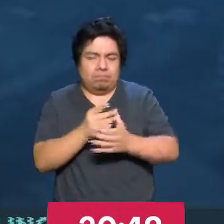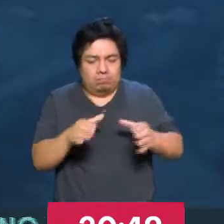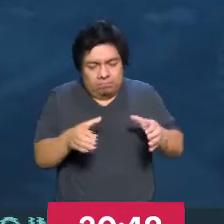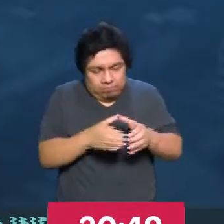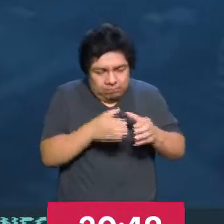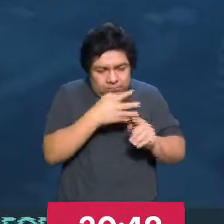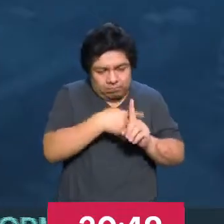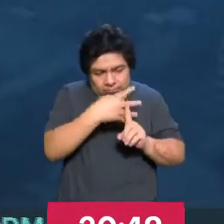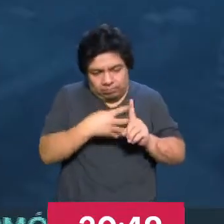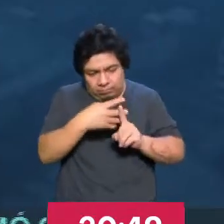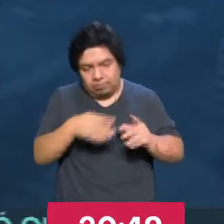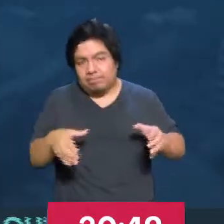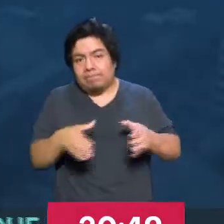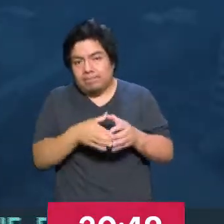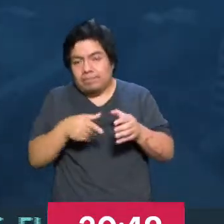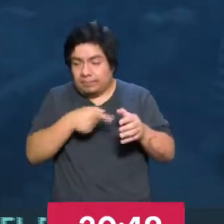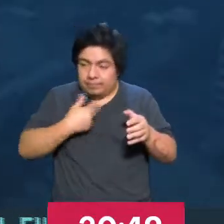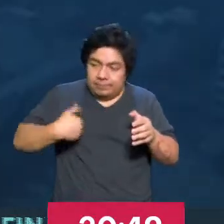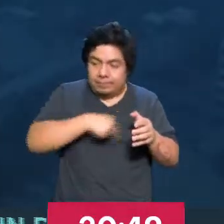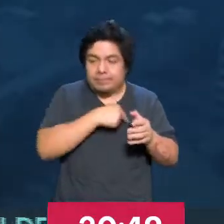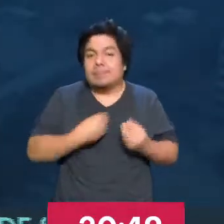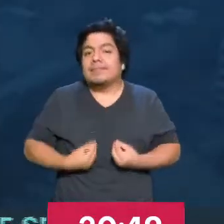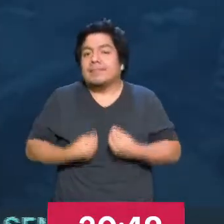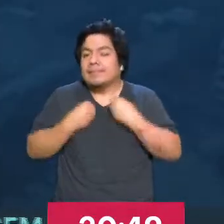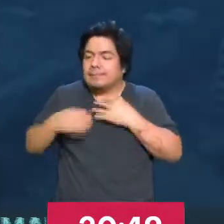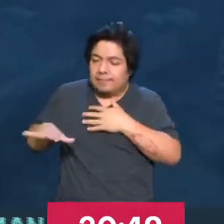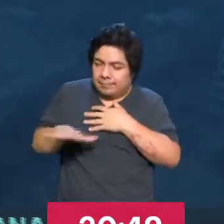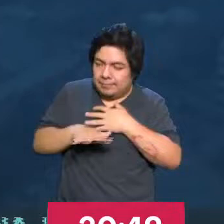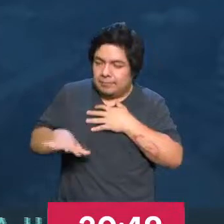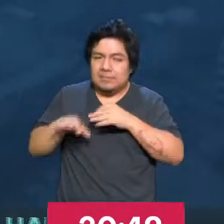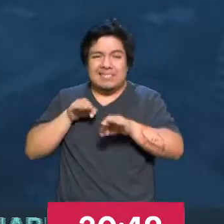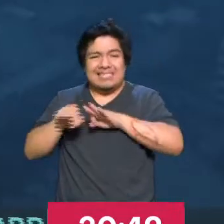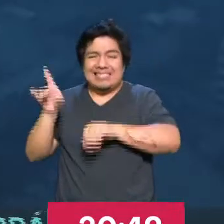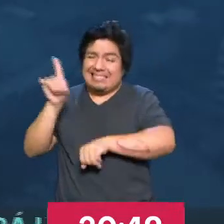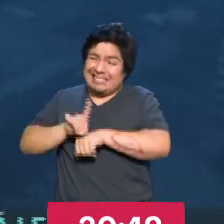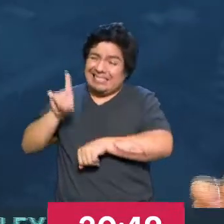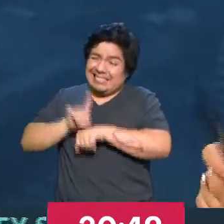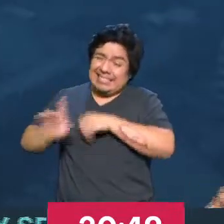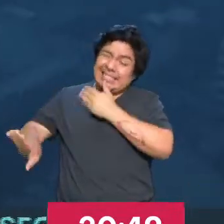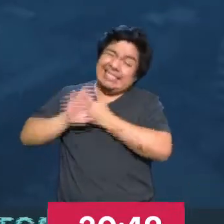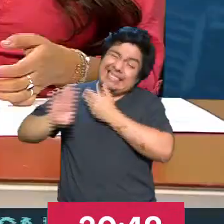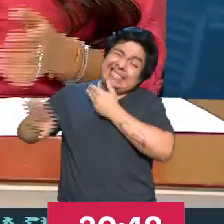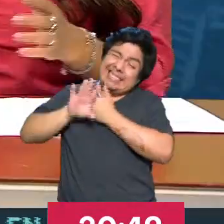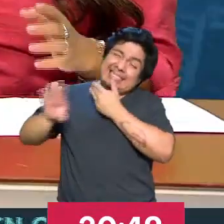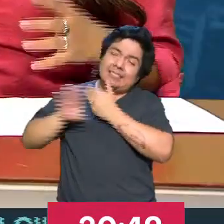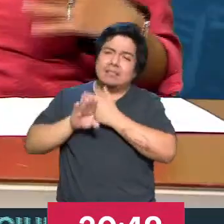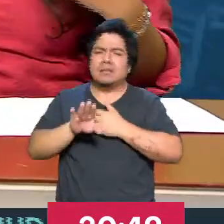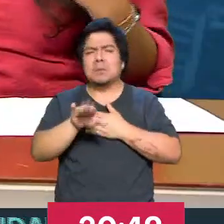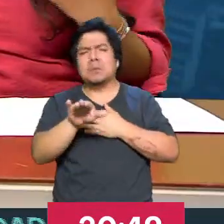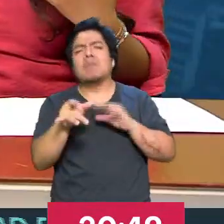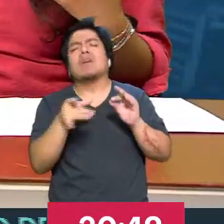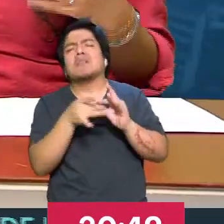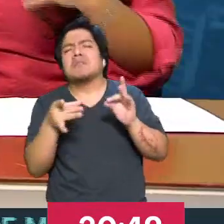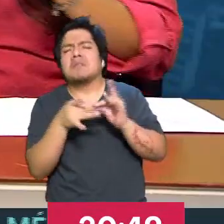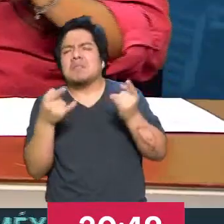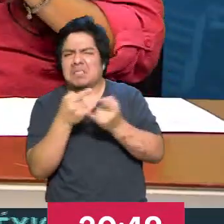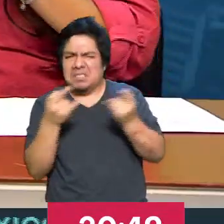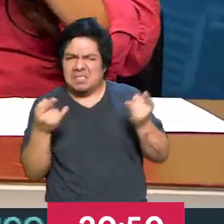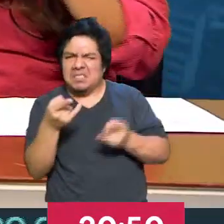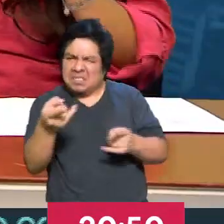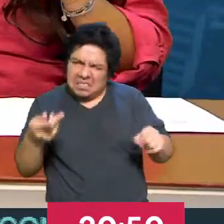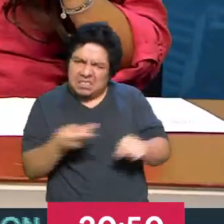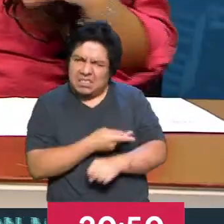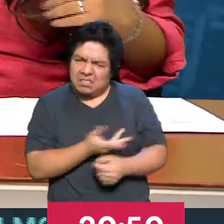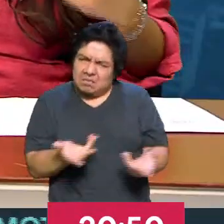nosotros, pero que vivimos en los espacios laborales todos los días. Claro, ¿nos podrías contar más acerca de cómo fue